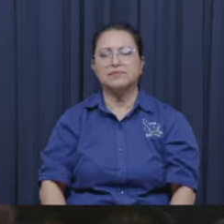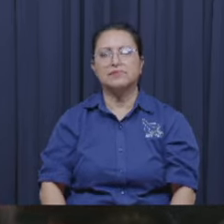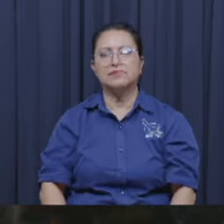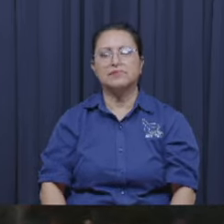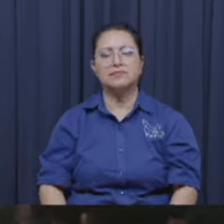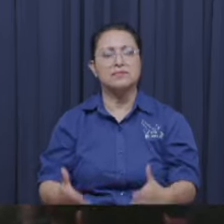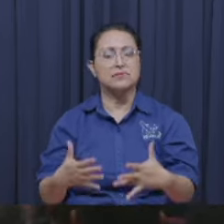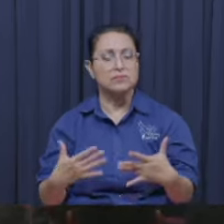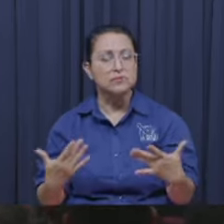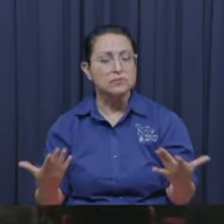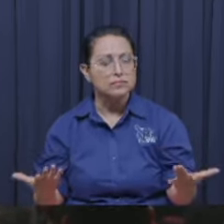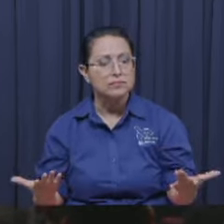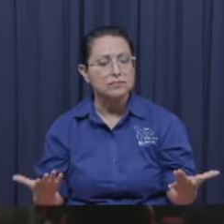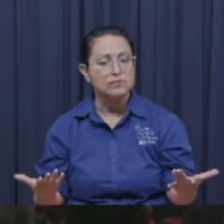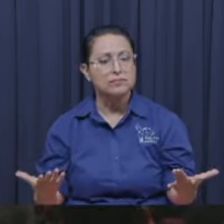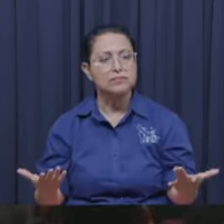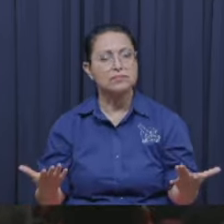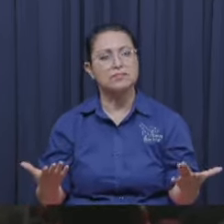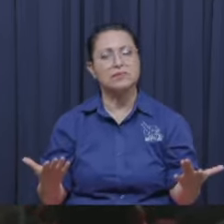Entonces,